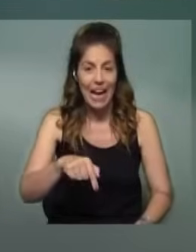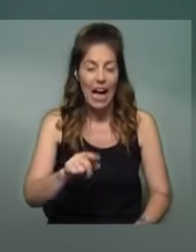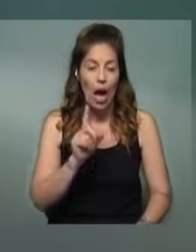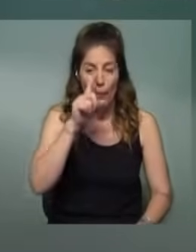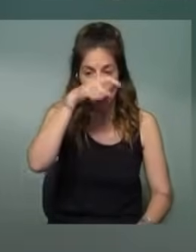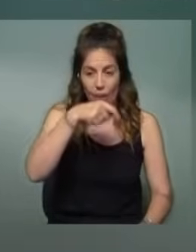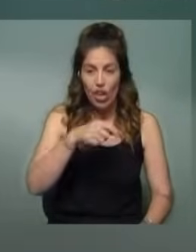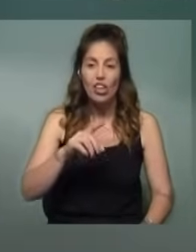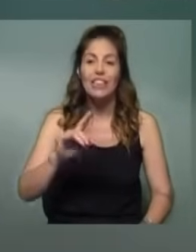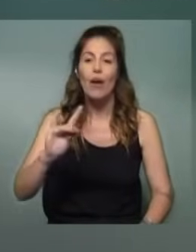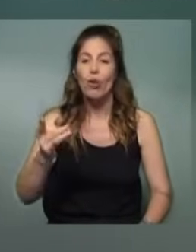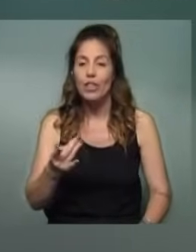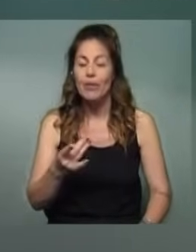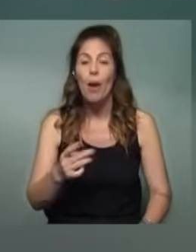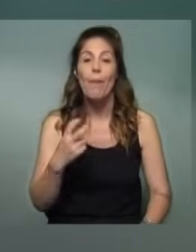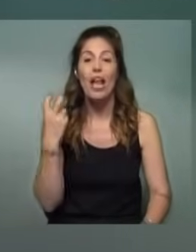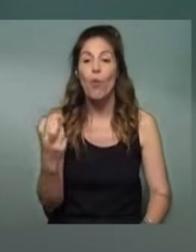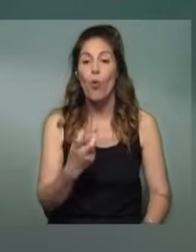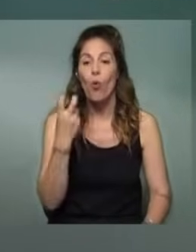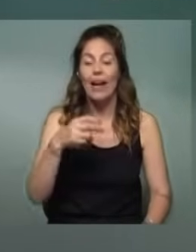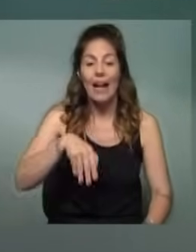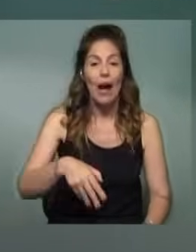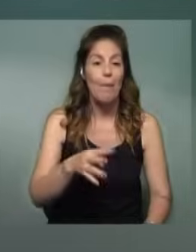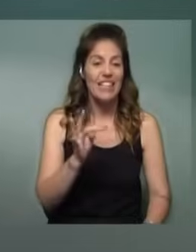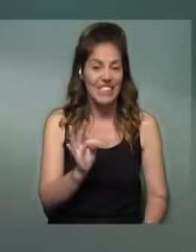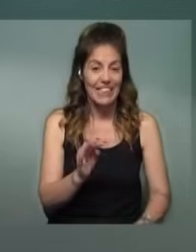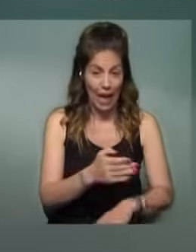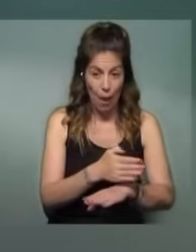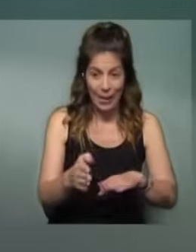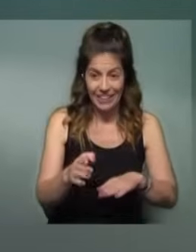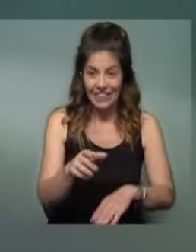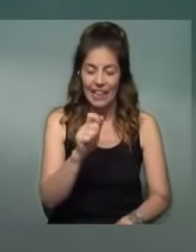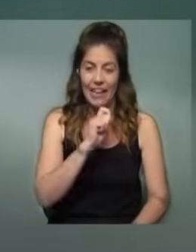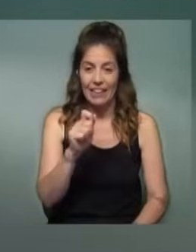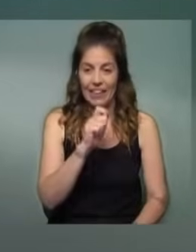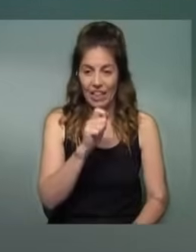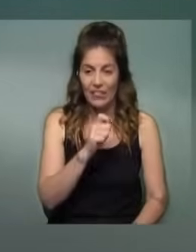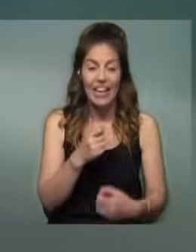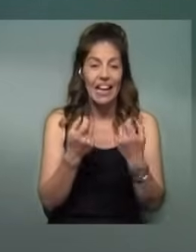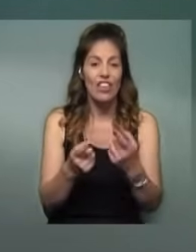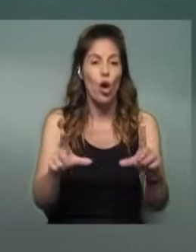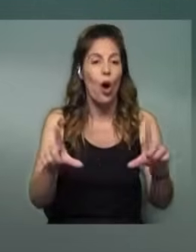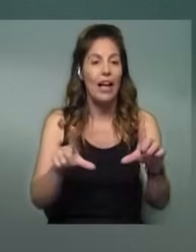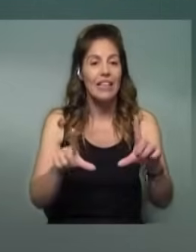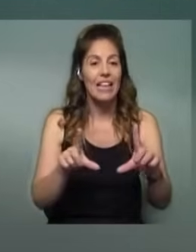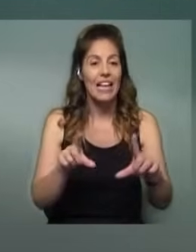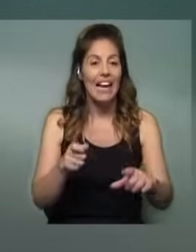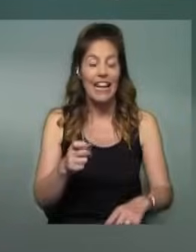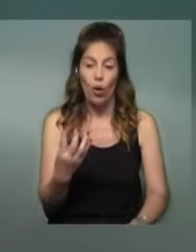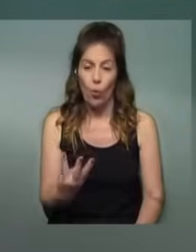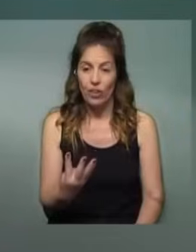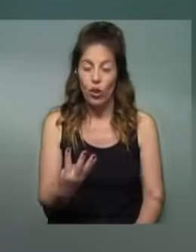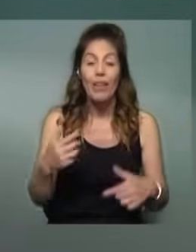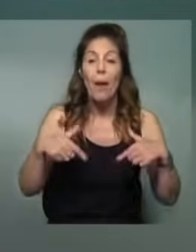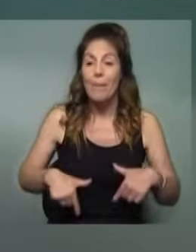para intensificar la búsqueda de Sebastián marcet a partir de esta entrevista que concedió a Canal 4 y en este contexto el ministro del interior